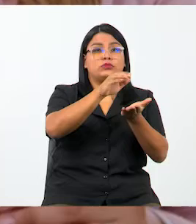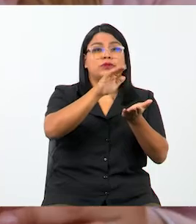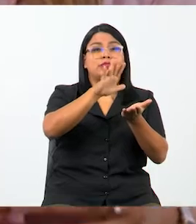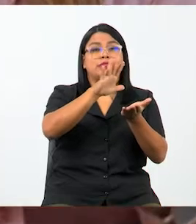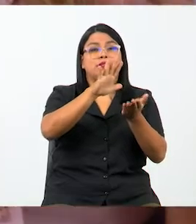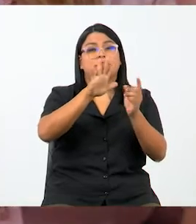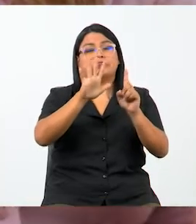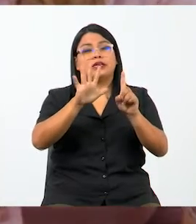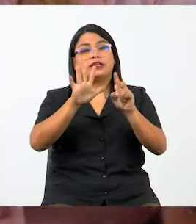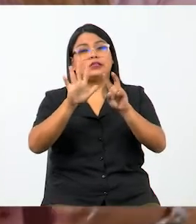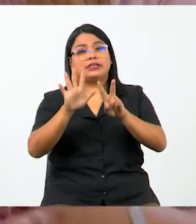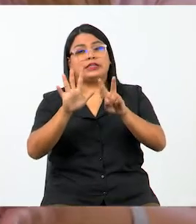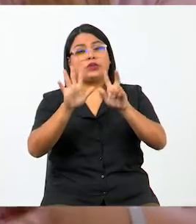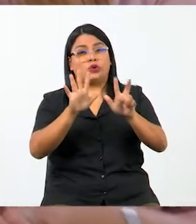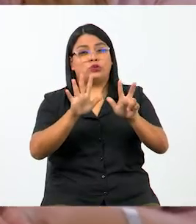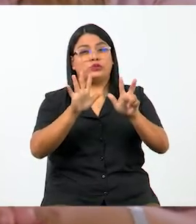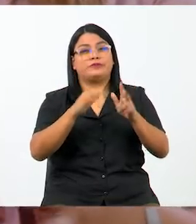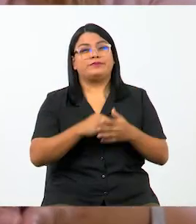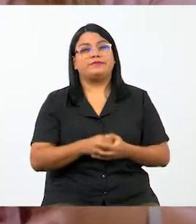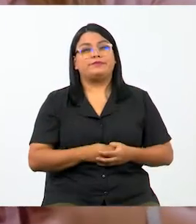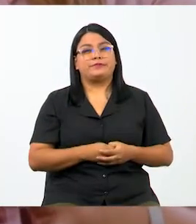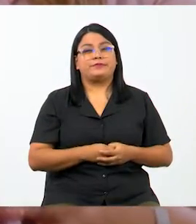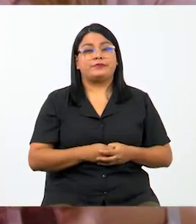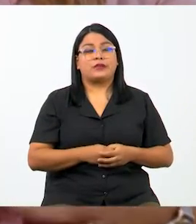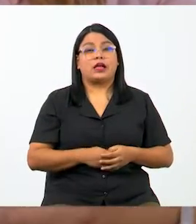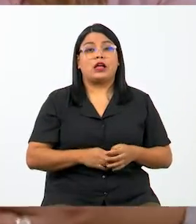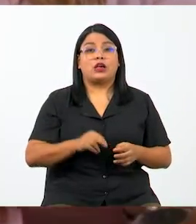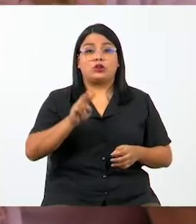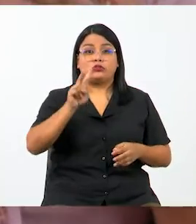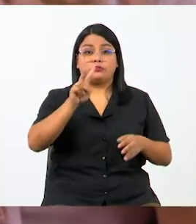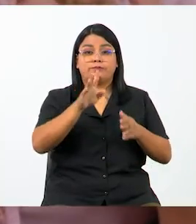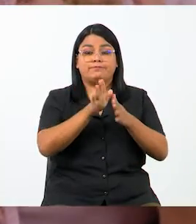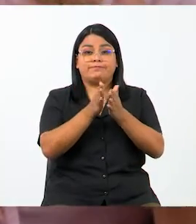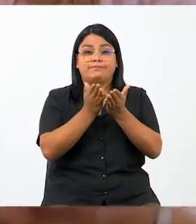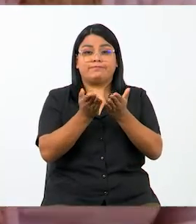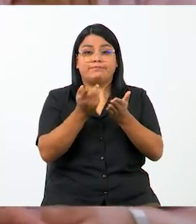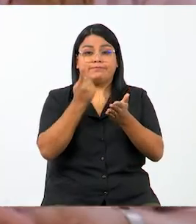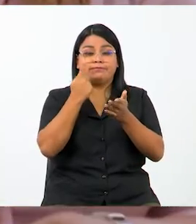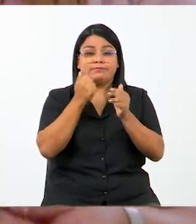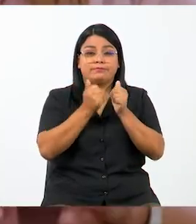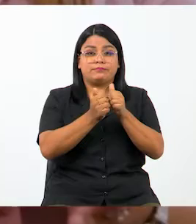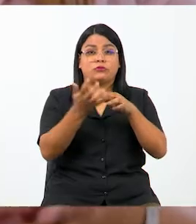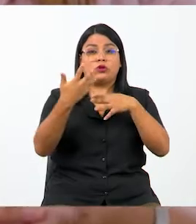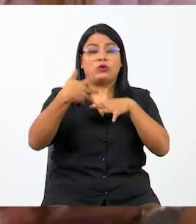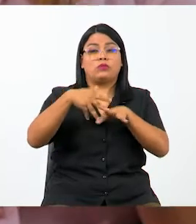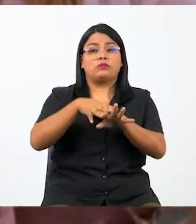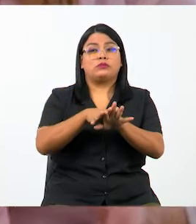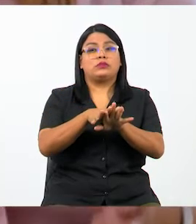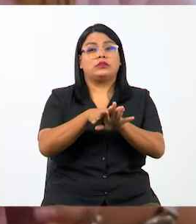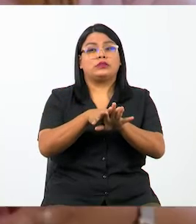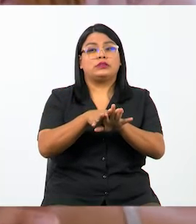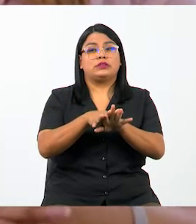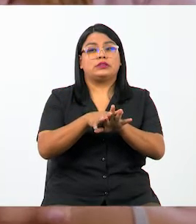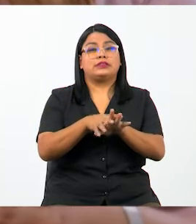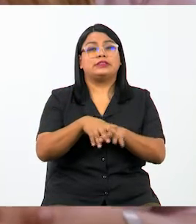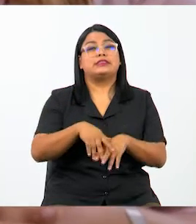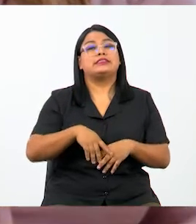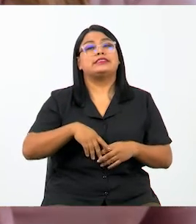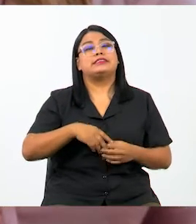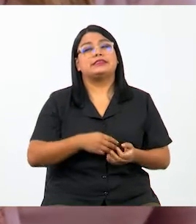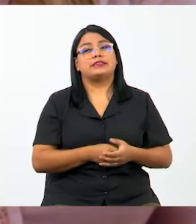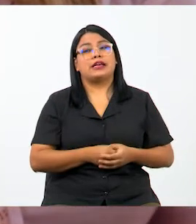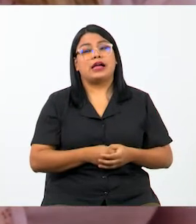8. En ambos tomos, en conjunto, encontraremos los 3 trimestres o 3 periodos del año